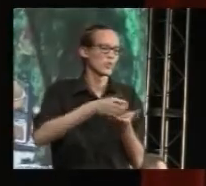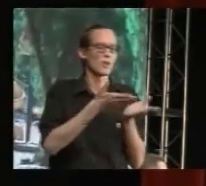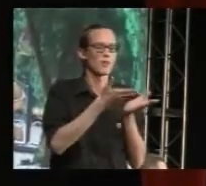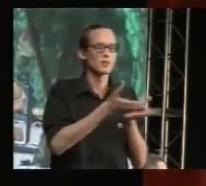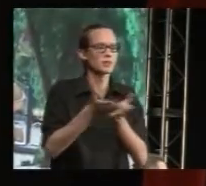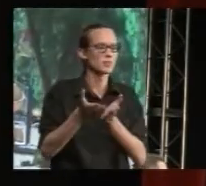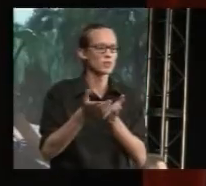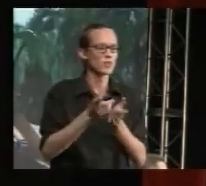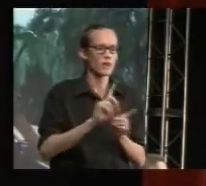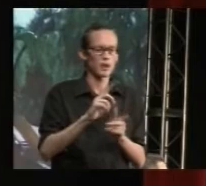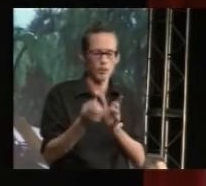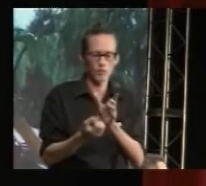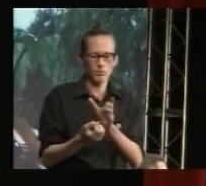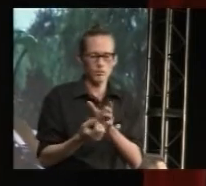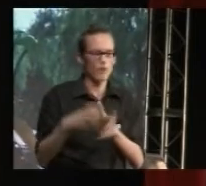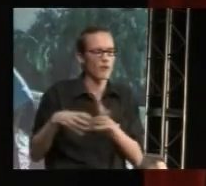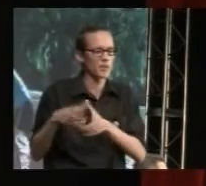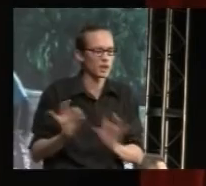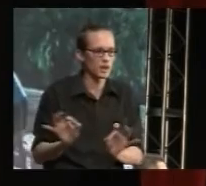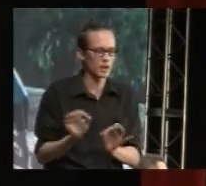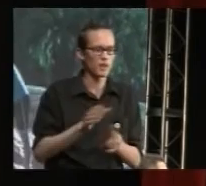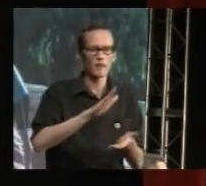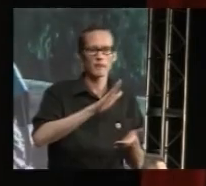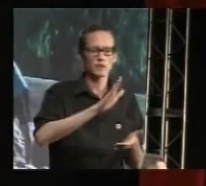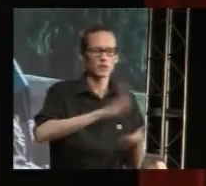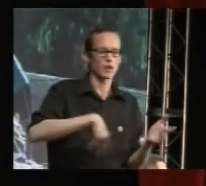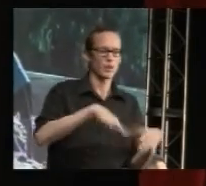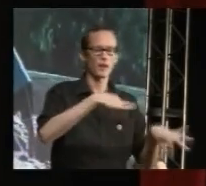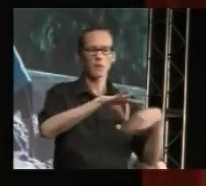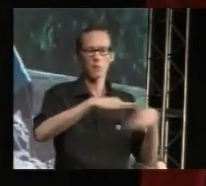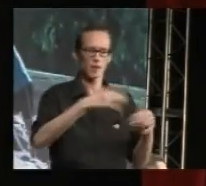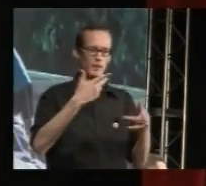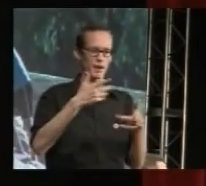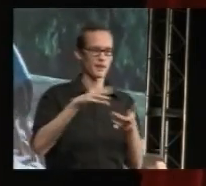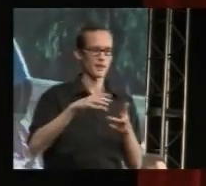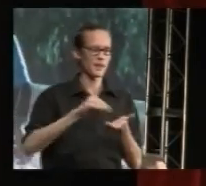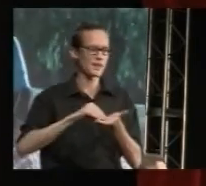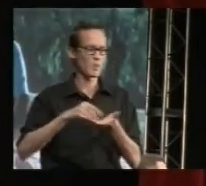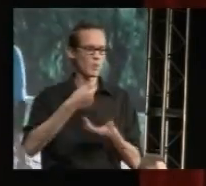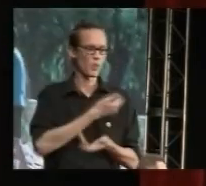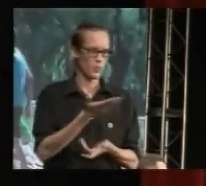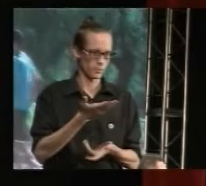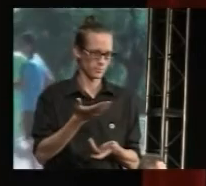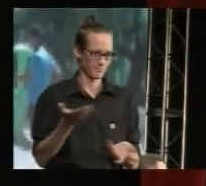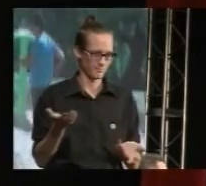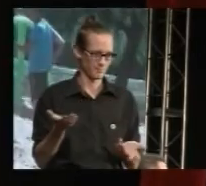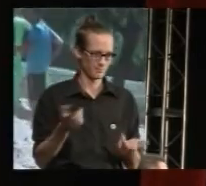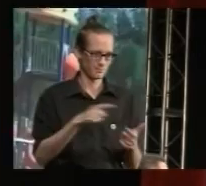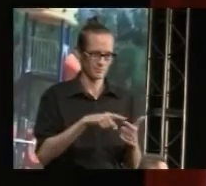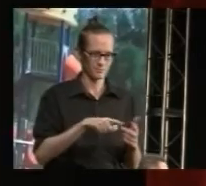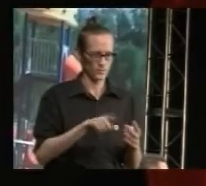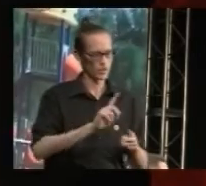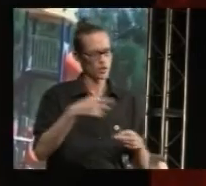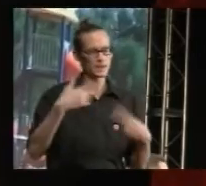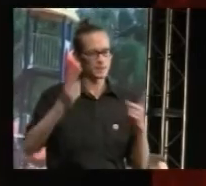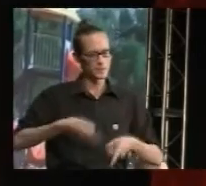no productivos. Esto es solamente empleo público, comercio. Por eso insistimos desde siempre en el desarrollo del